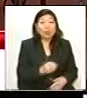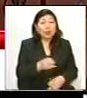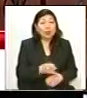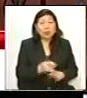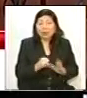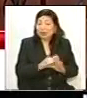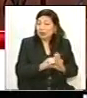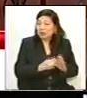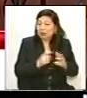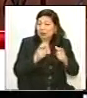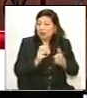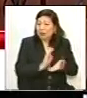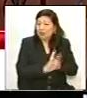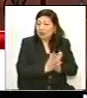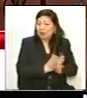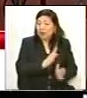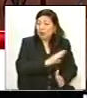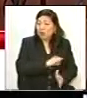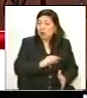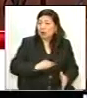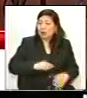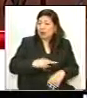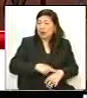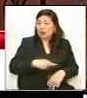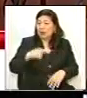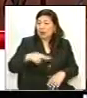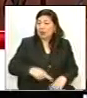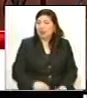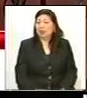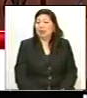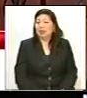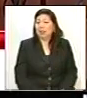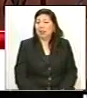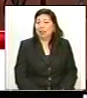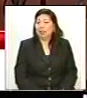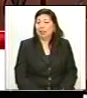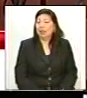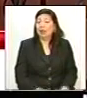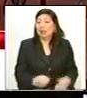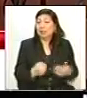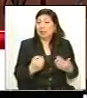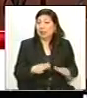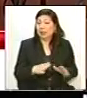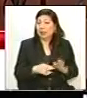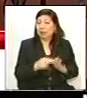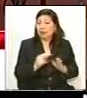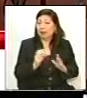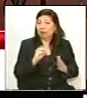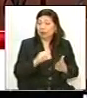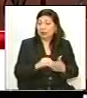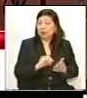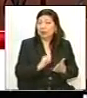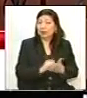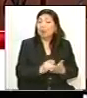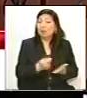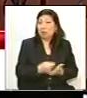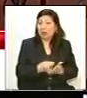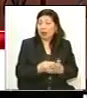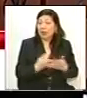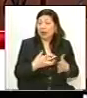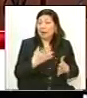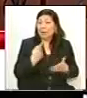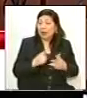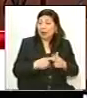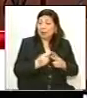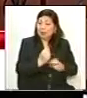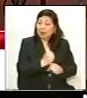el levantamiento de observaciones por parte del gobierno regional. Entonces, ya el nivel central ha dispuesto dinero para que empiece